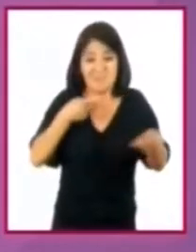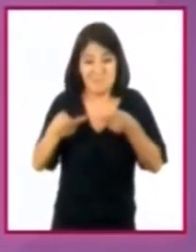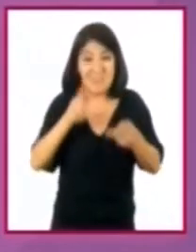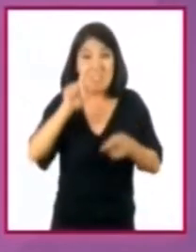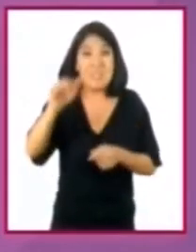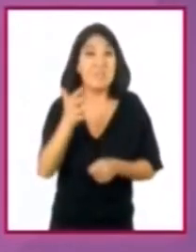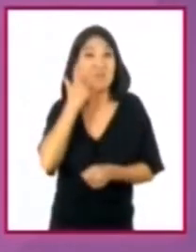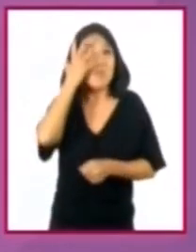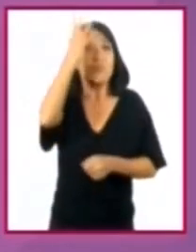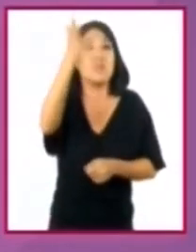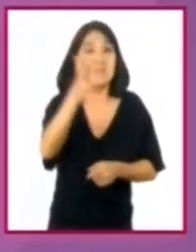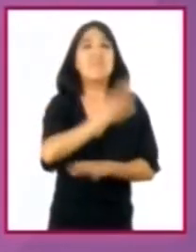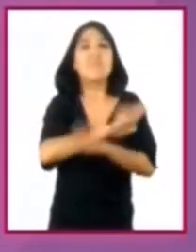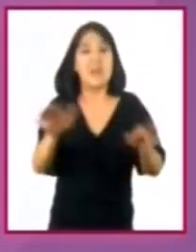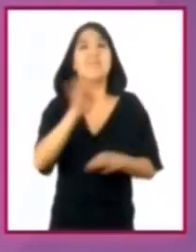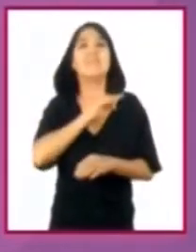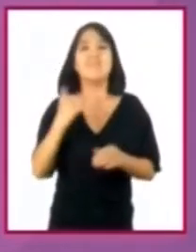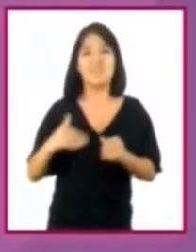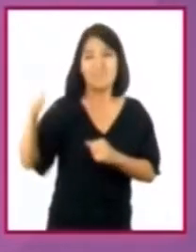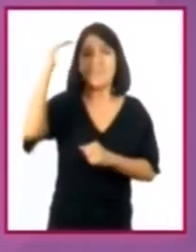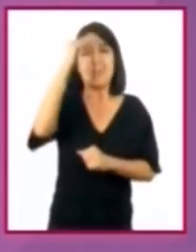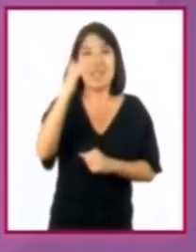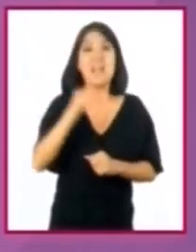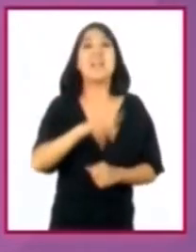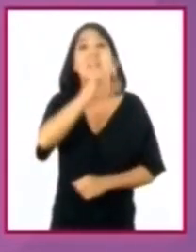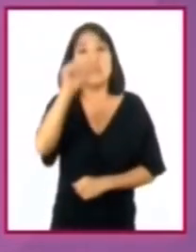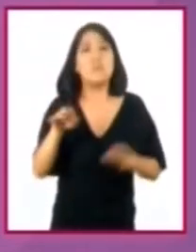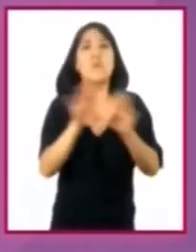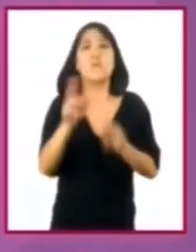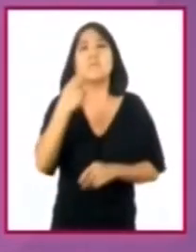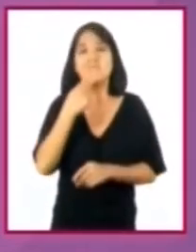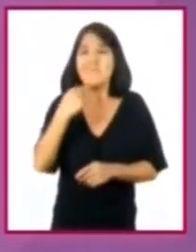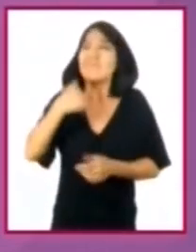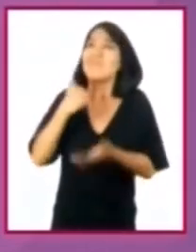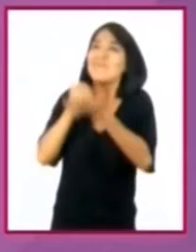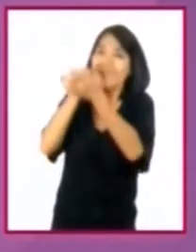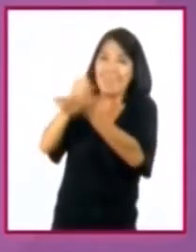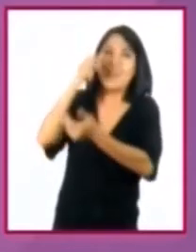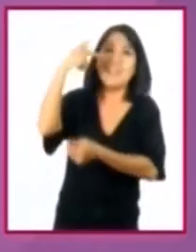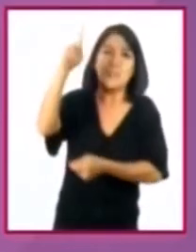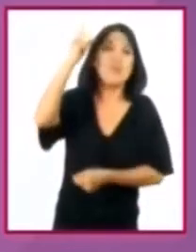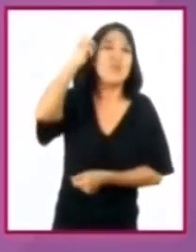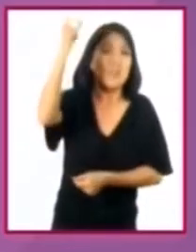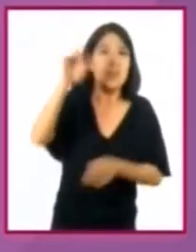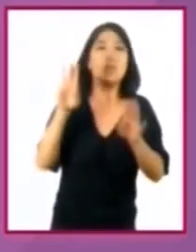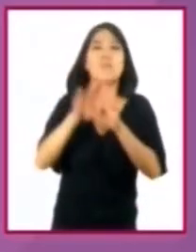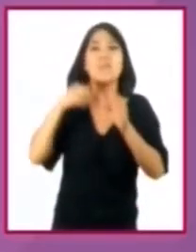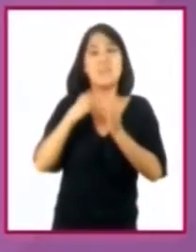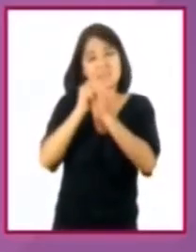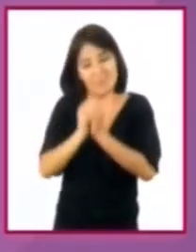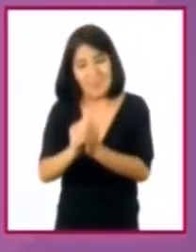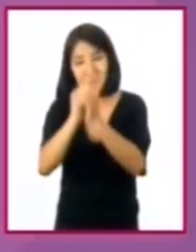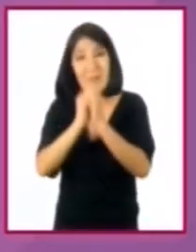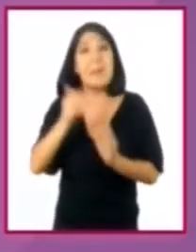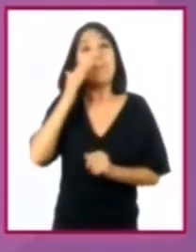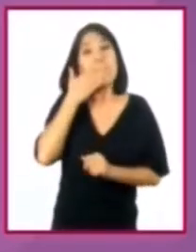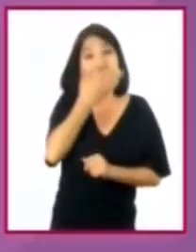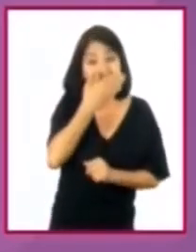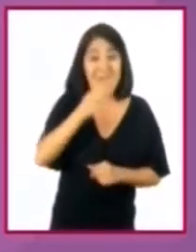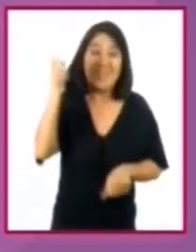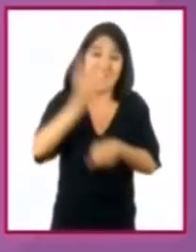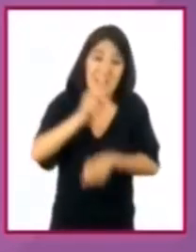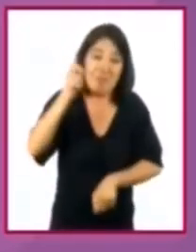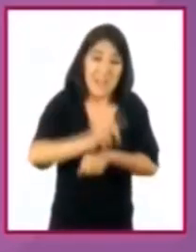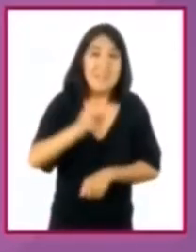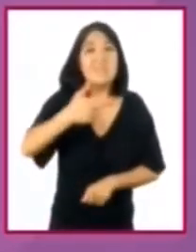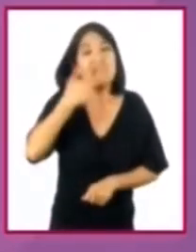deberes de nobles. Algunos servirían a los dioses, vivirían en los templos, ayunando y haciendo penitencia para